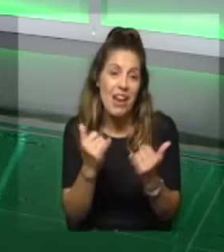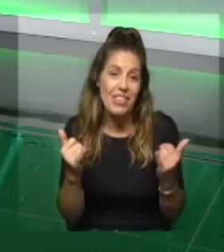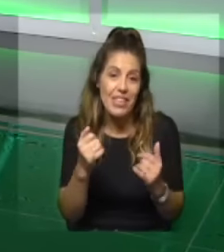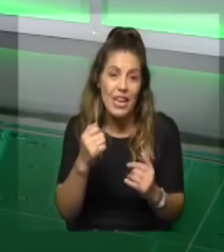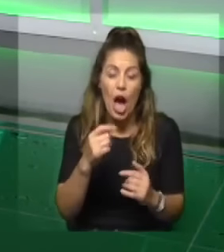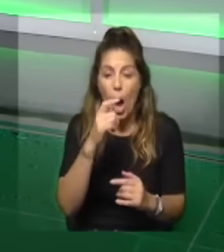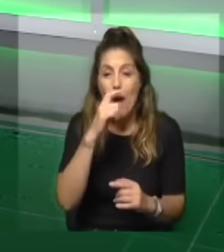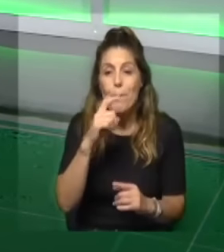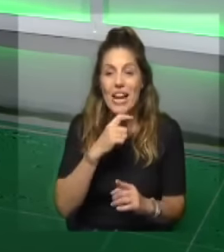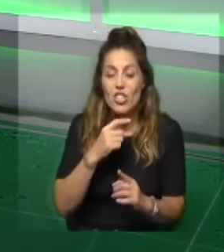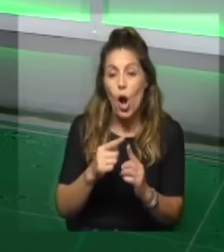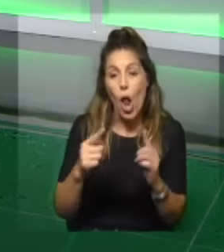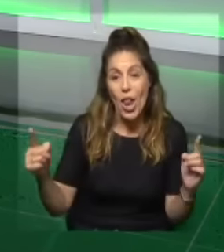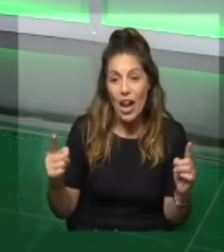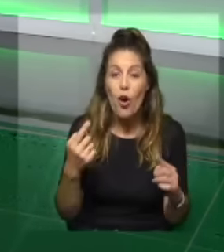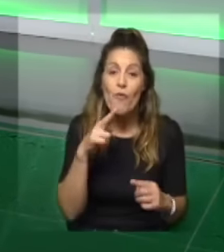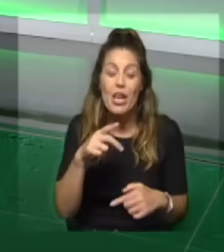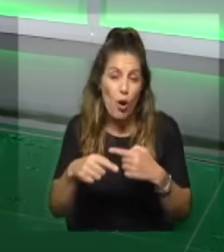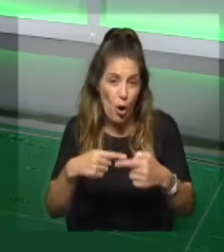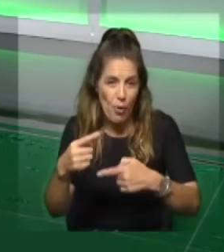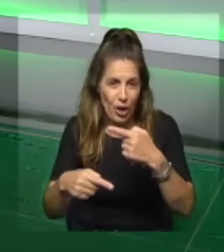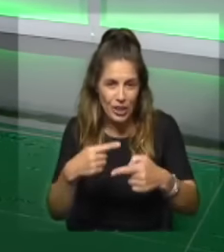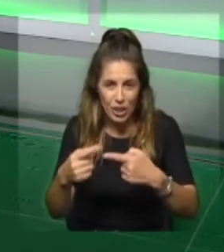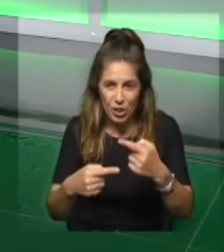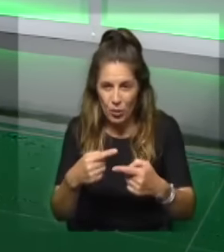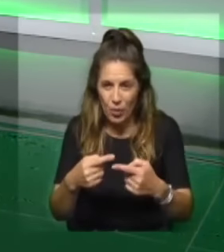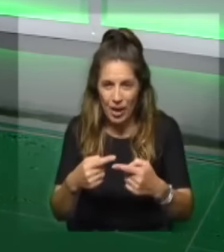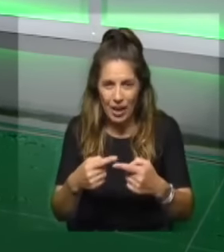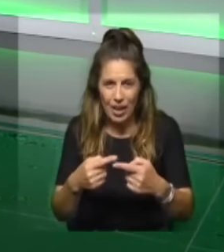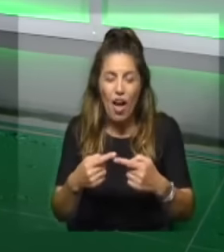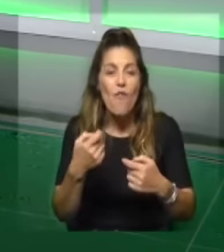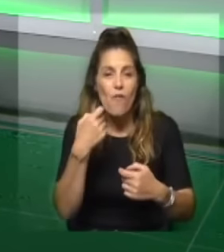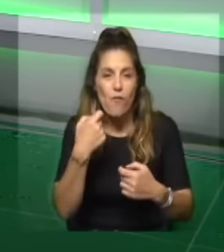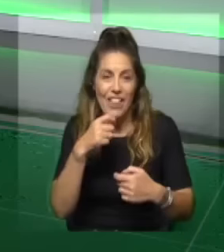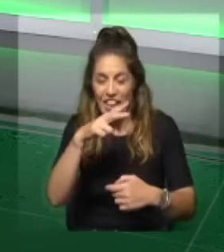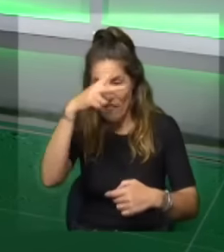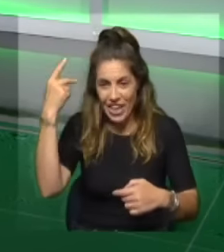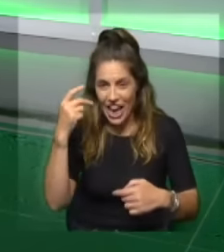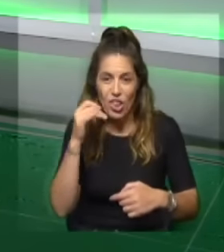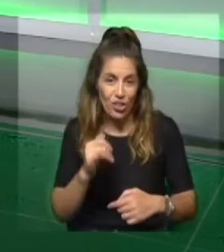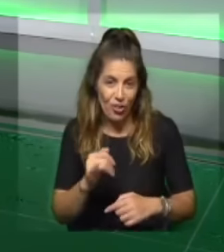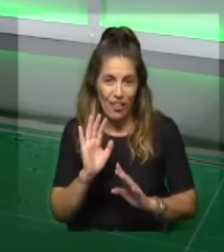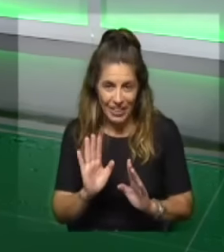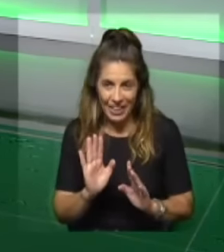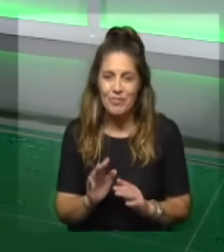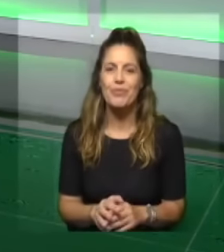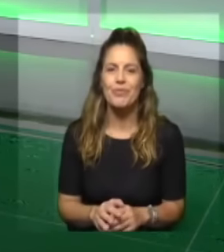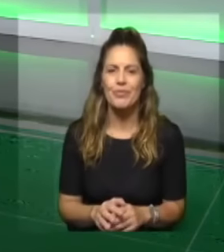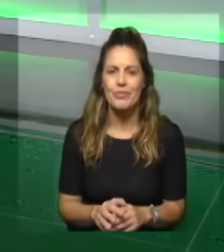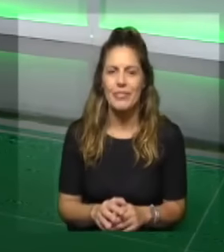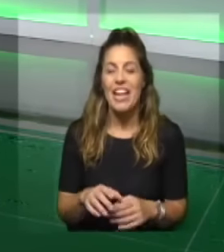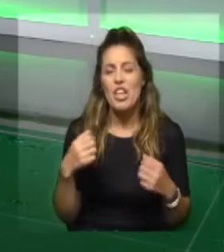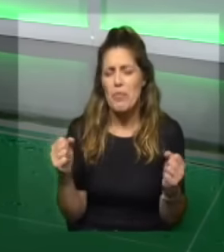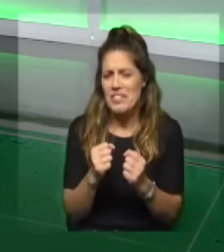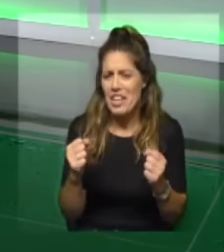largo y veremos Cómo sigue después en general suele repuntar la temperatura porque queda verano todavía pesa que ya estemos con las clases empezando después el